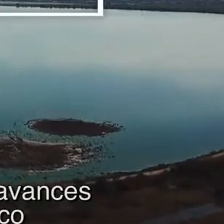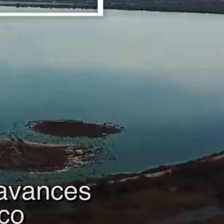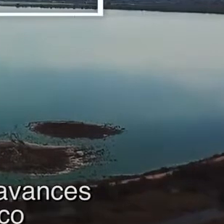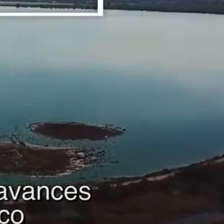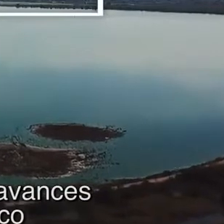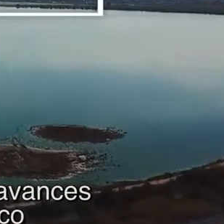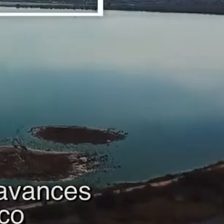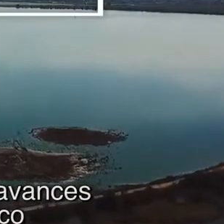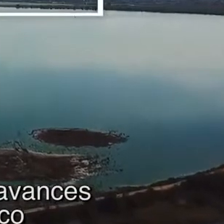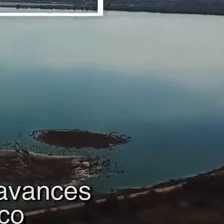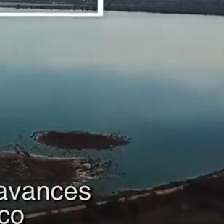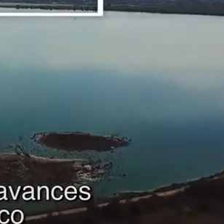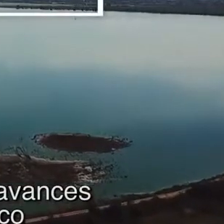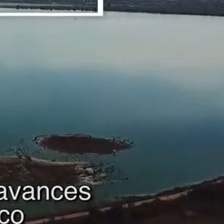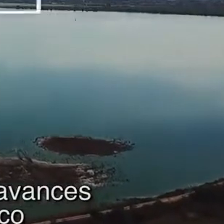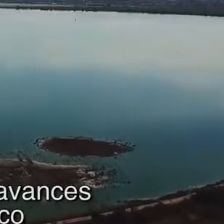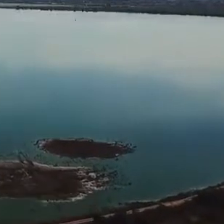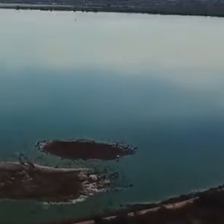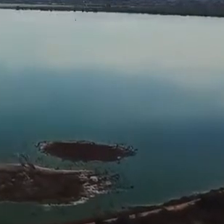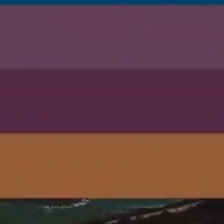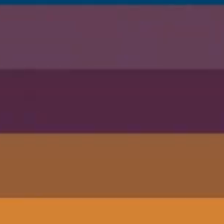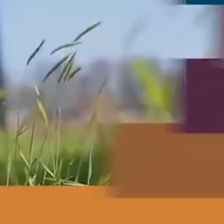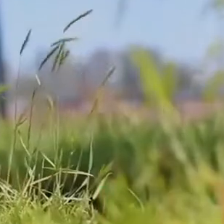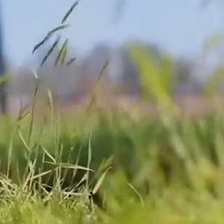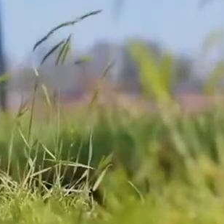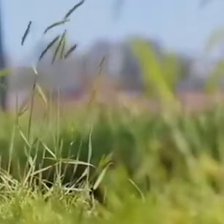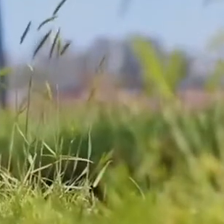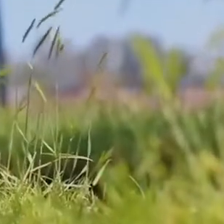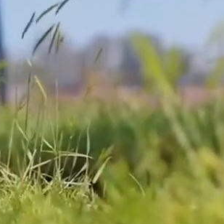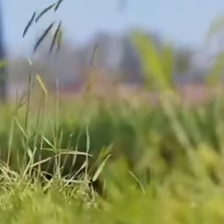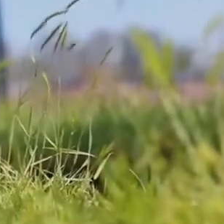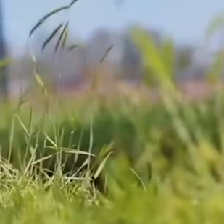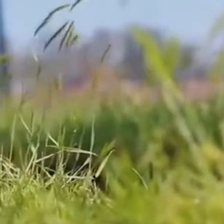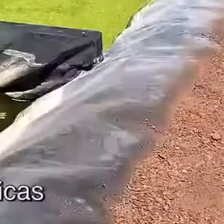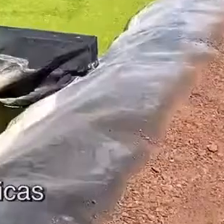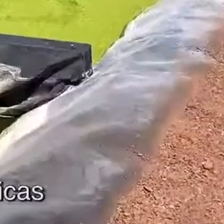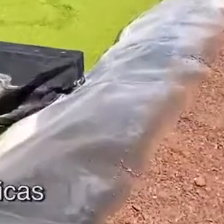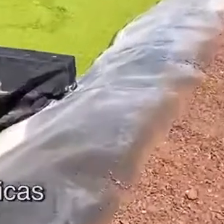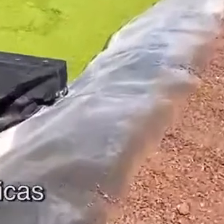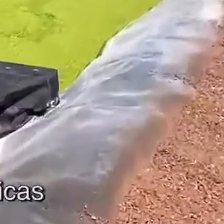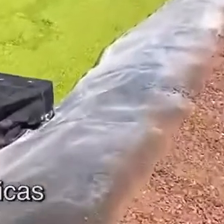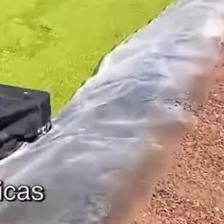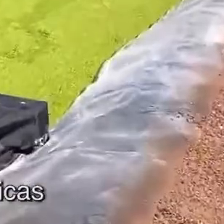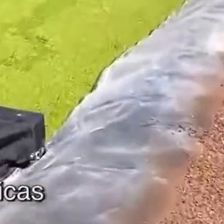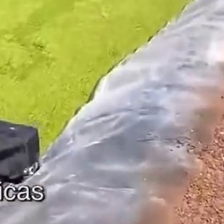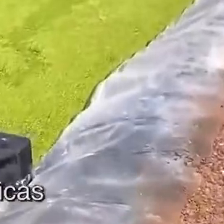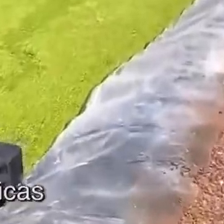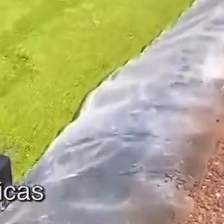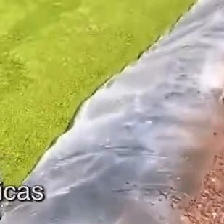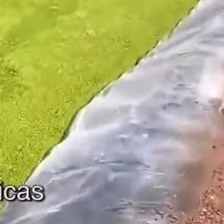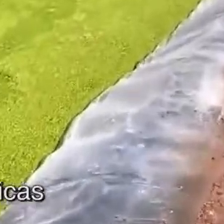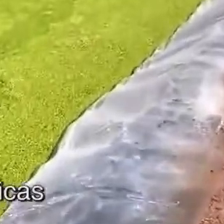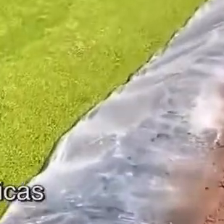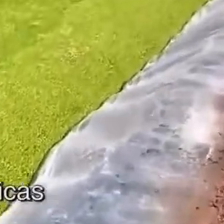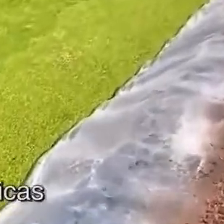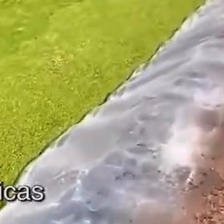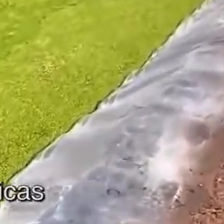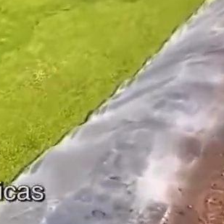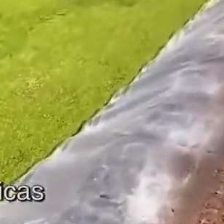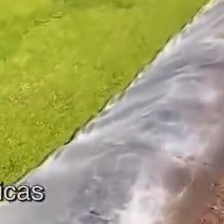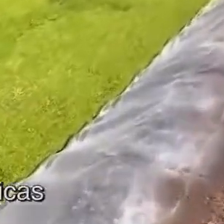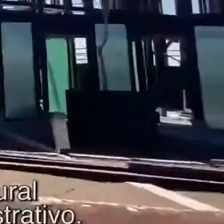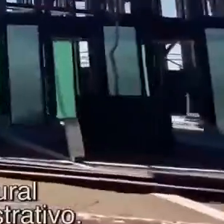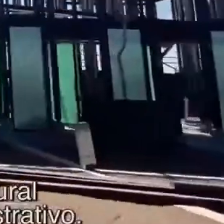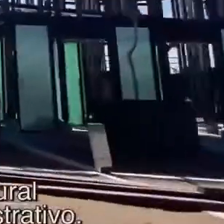del proyecto ecológico Lago de Texcoco. Vivero. Continúa la colocación de plantas acuáticas en las celdas